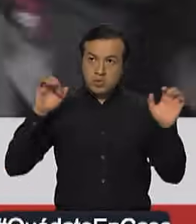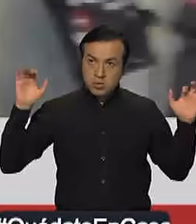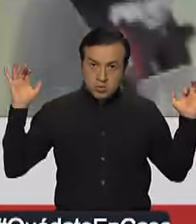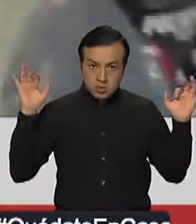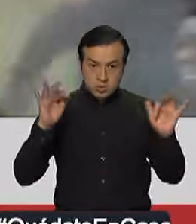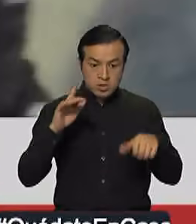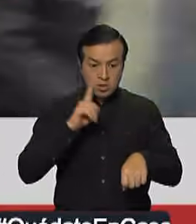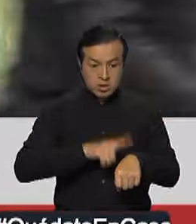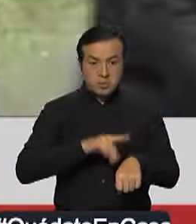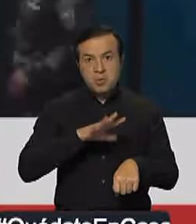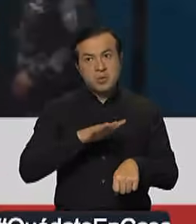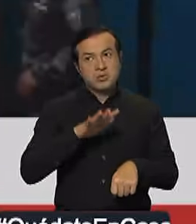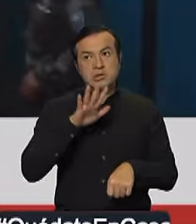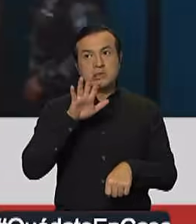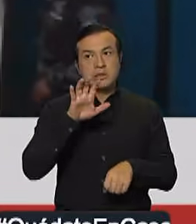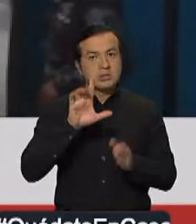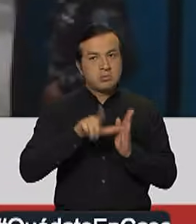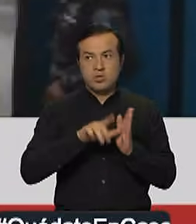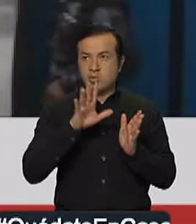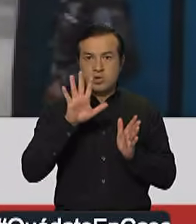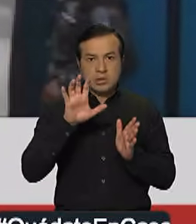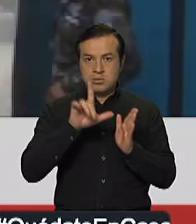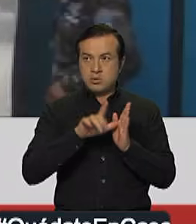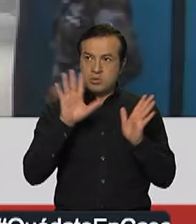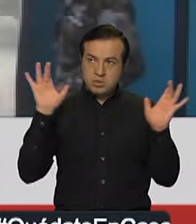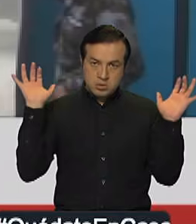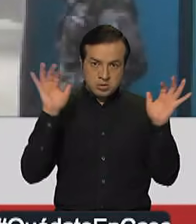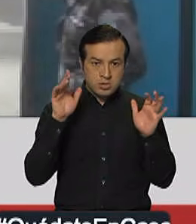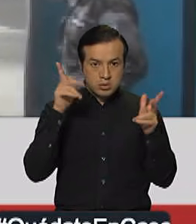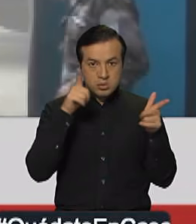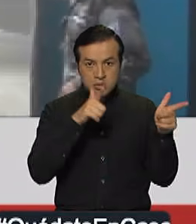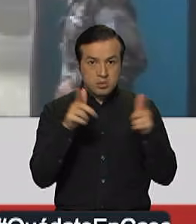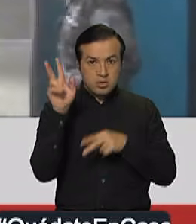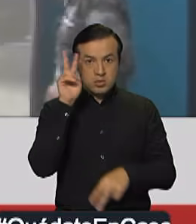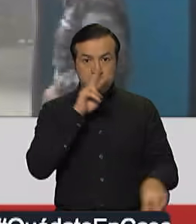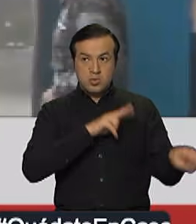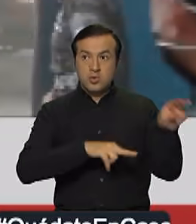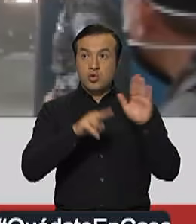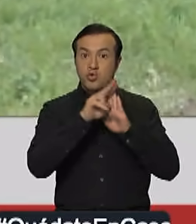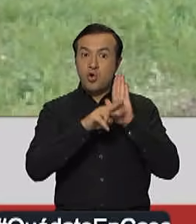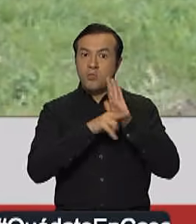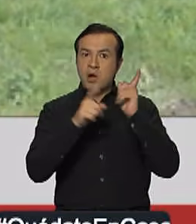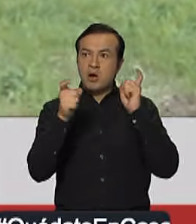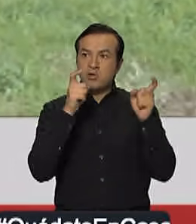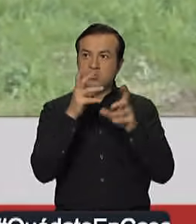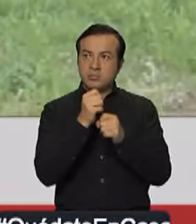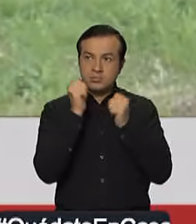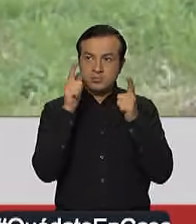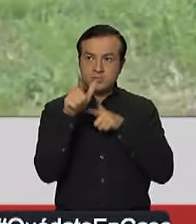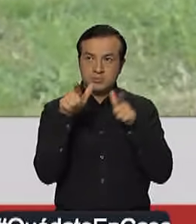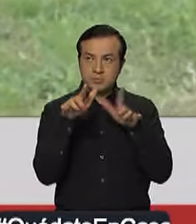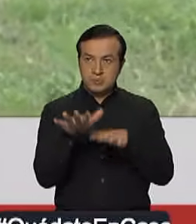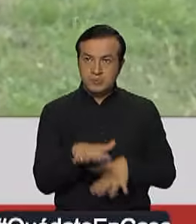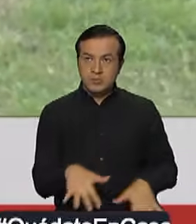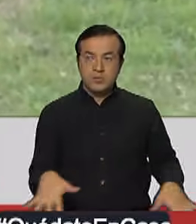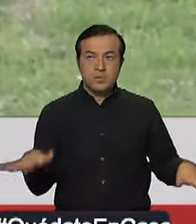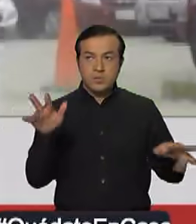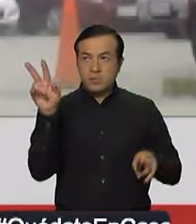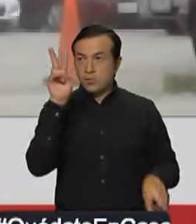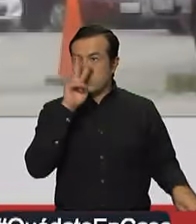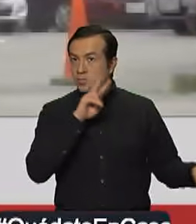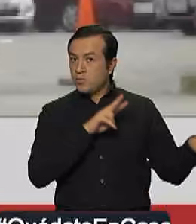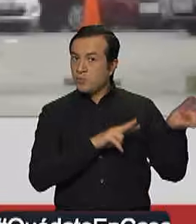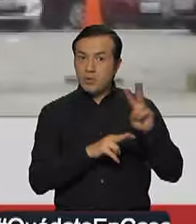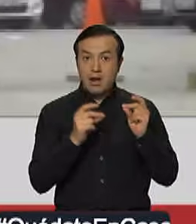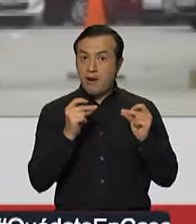en un tiempo aproximado de 15 minutos para ejecutar los protocolos de control y seguridad del área y medir la